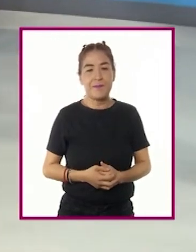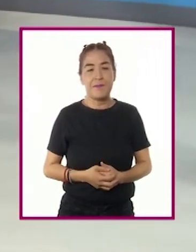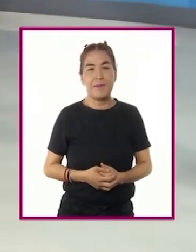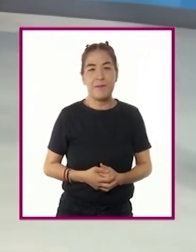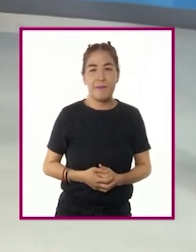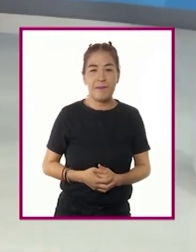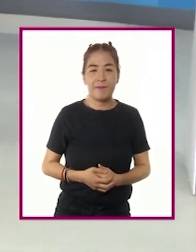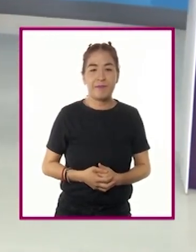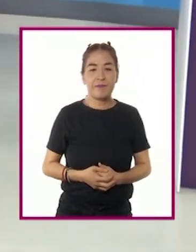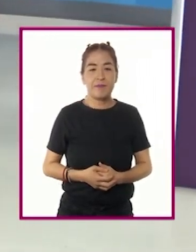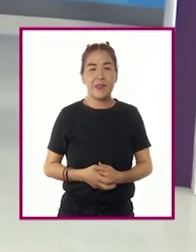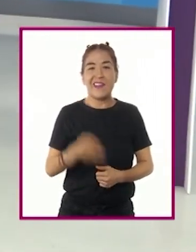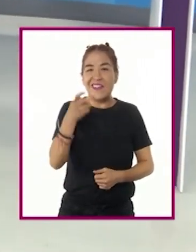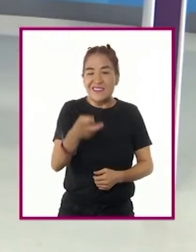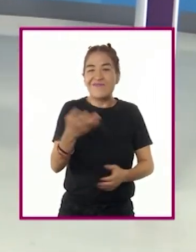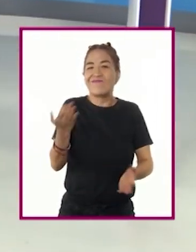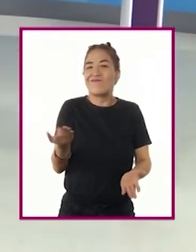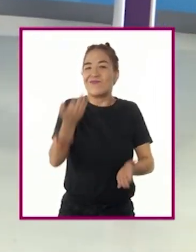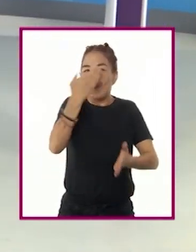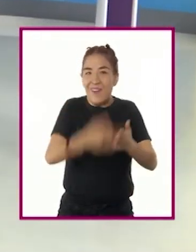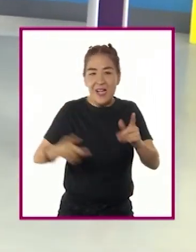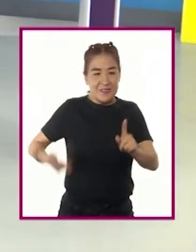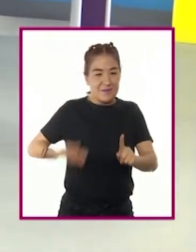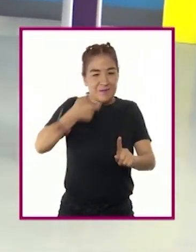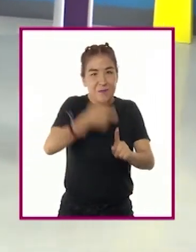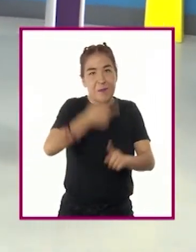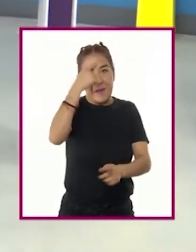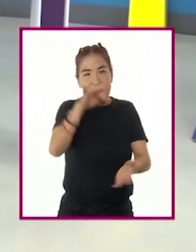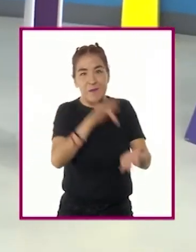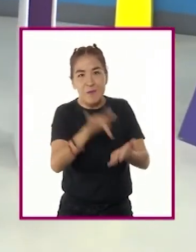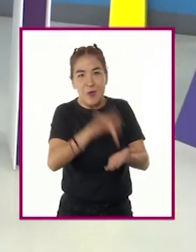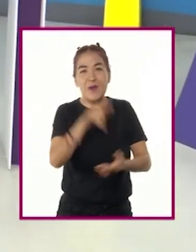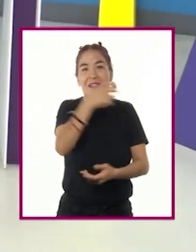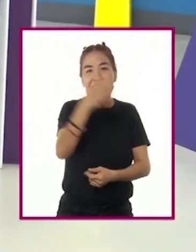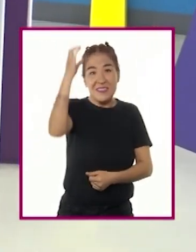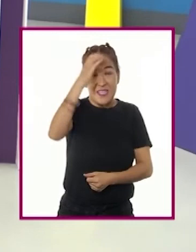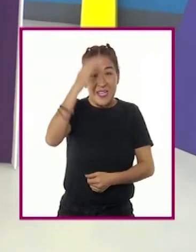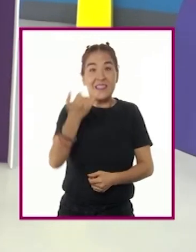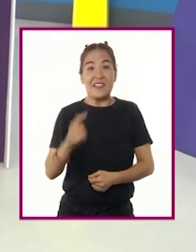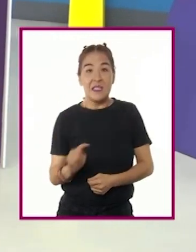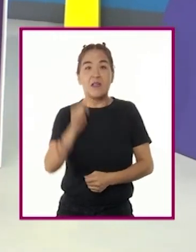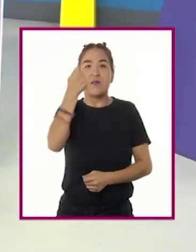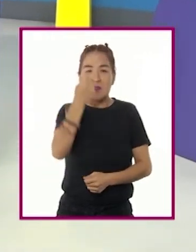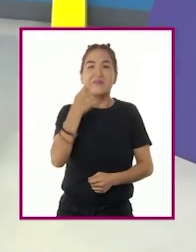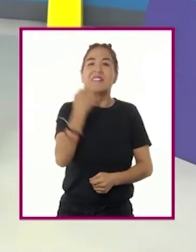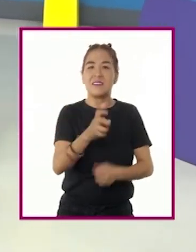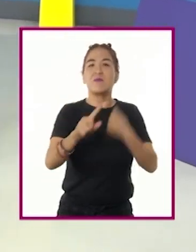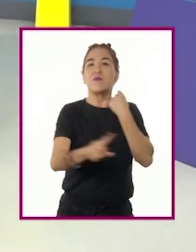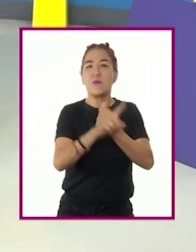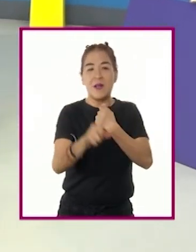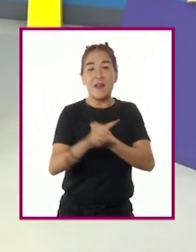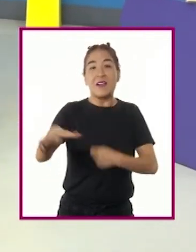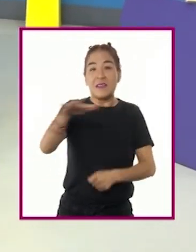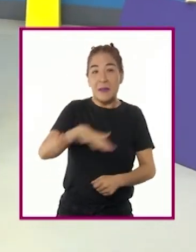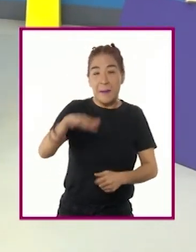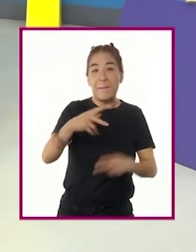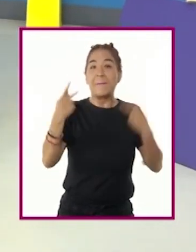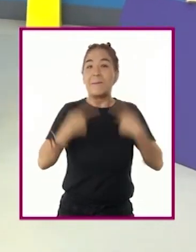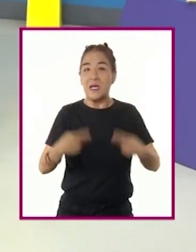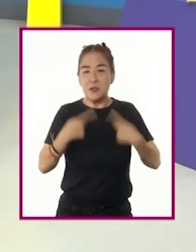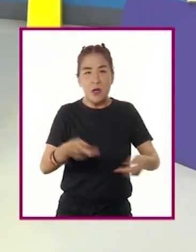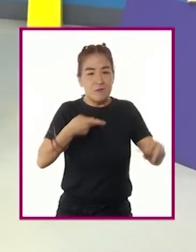Esta constante falta de inversión también ha propiciado que durante muchos años una parte importante de las y los